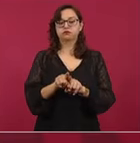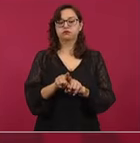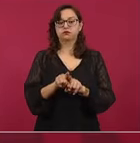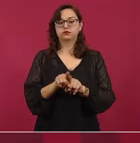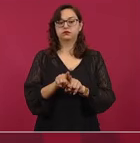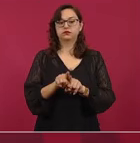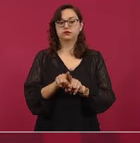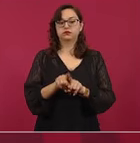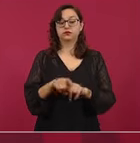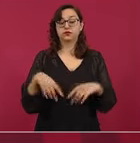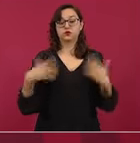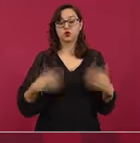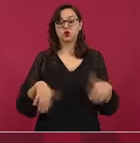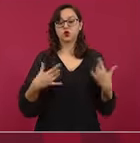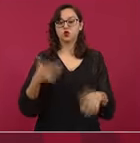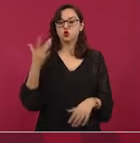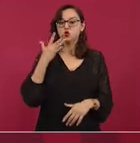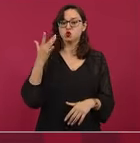gente muy